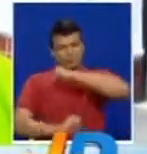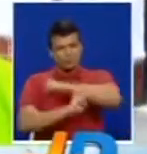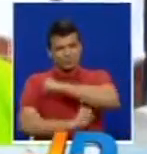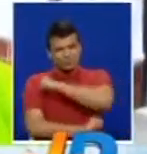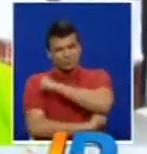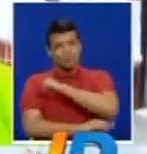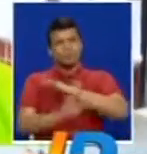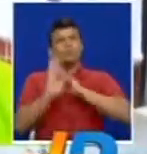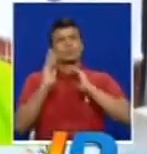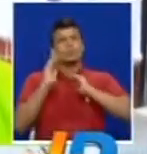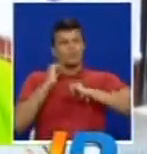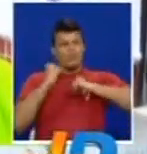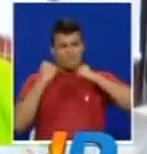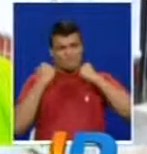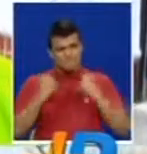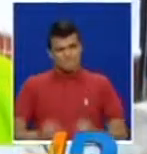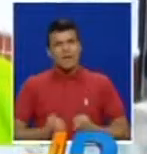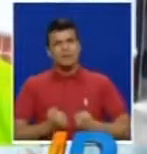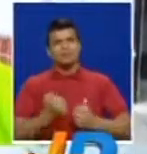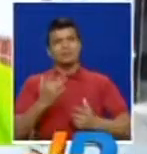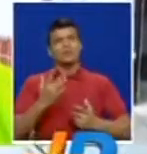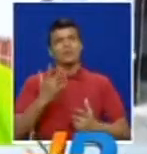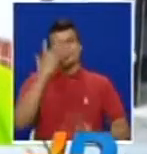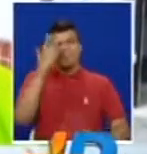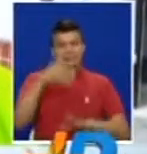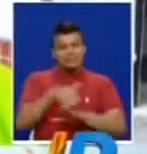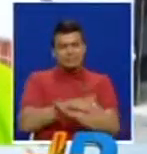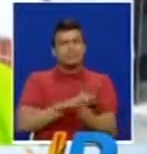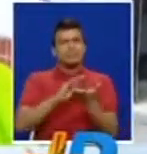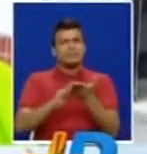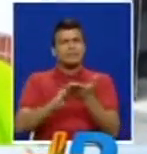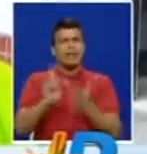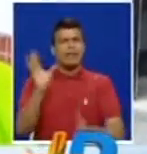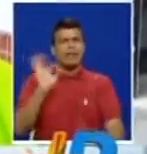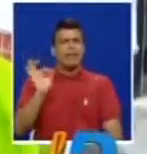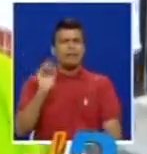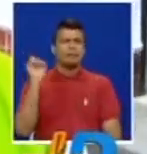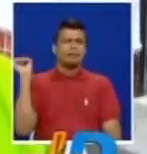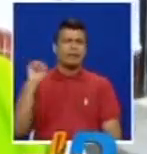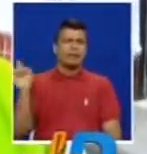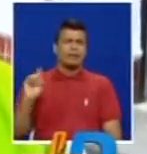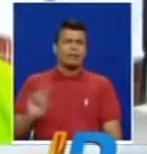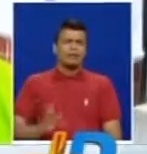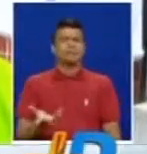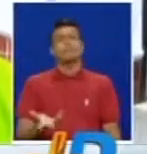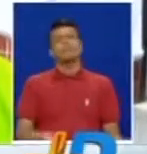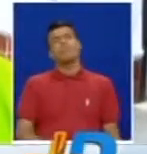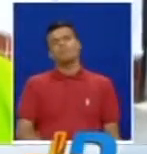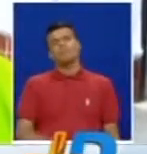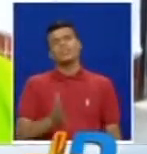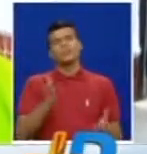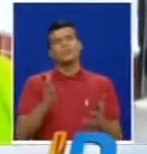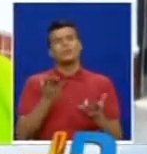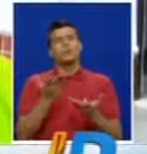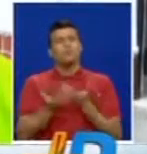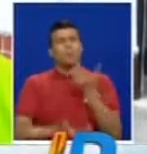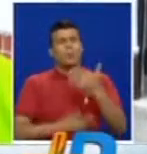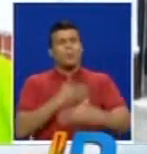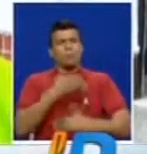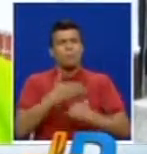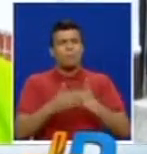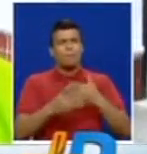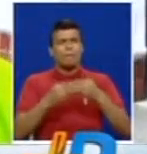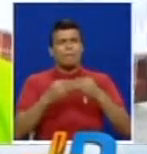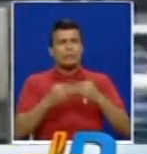del peso, el sobrepeso que hoy tienen por la falta de mantenimiento, por las algas y demás que se adhieren a la misma estructura, eso